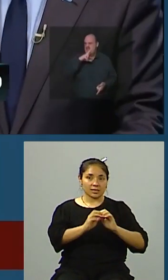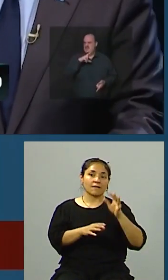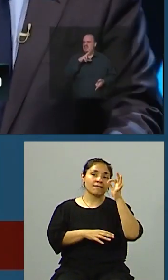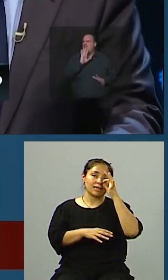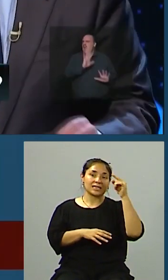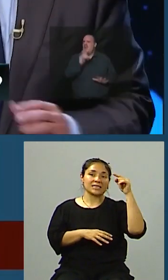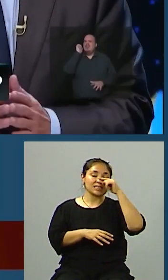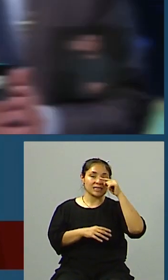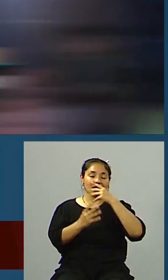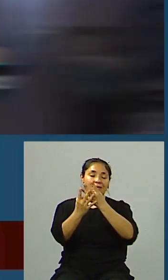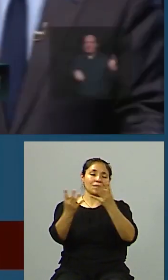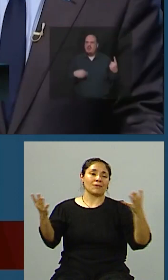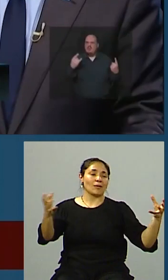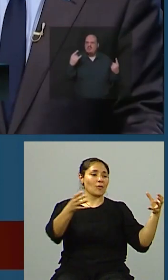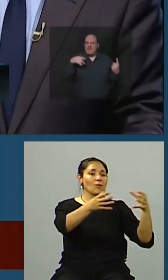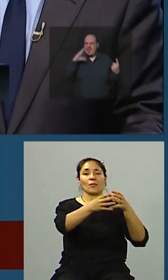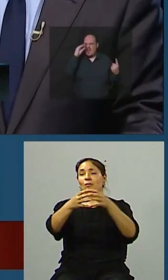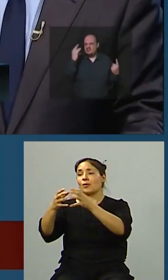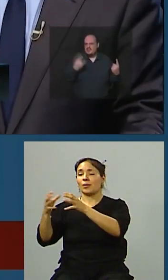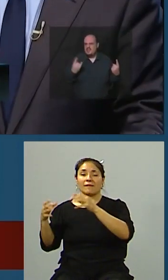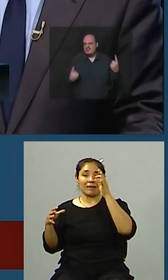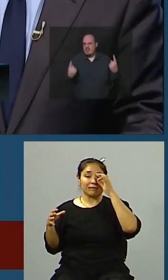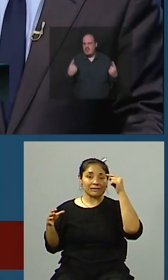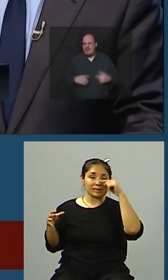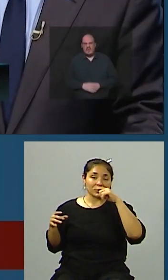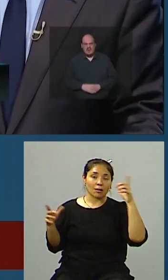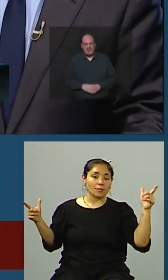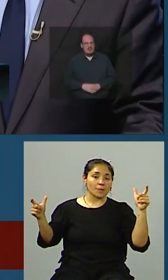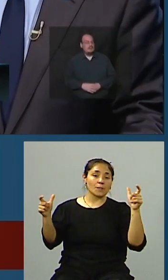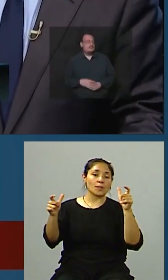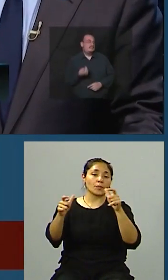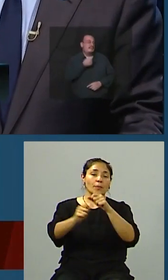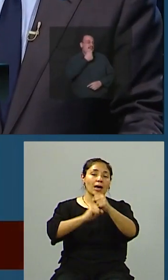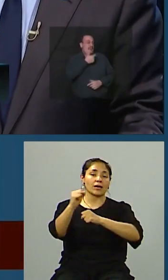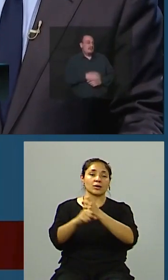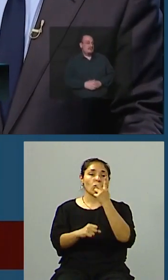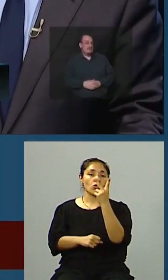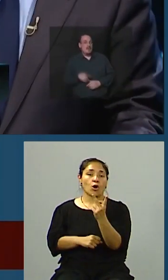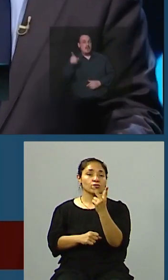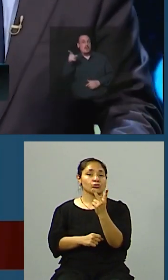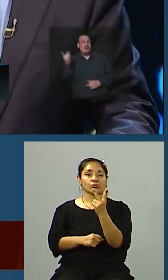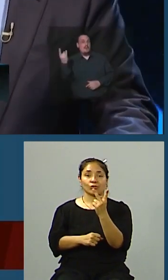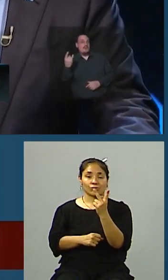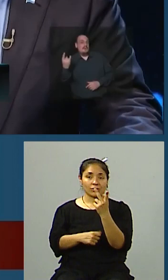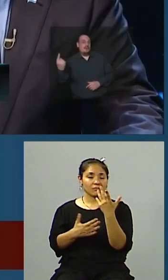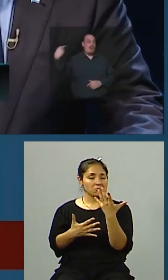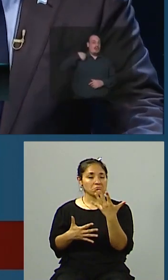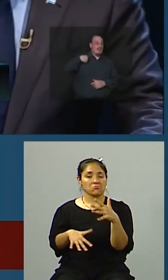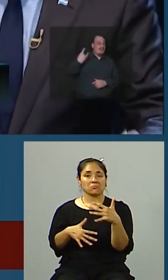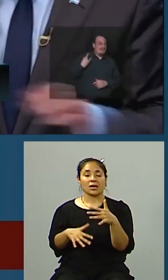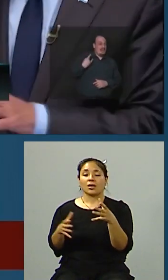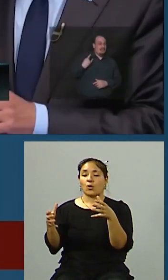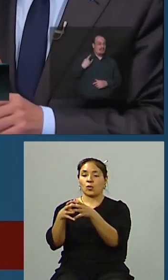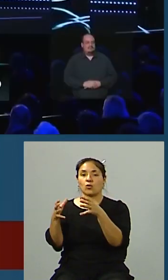27 fórmulas presidenciales, terminó con 2, y 2 muy particulares, ¿no? Porque, de vuelta, tenemos al